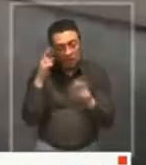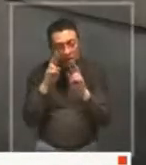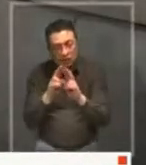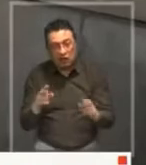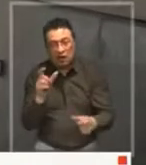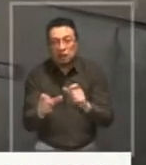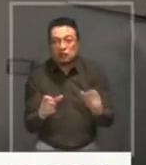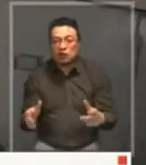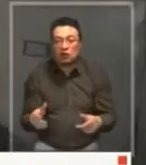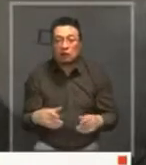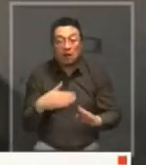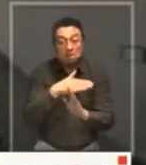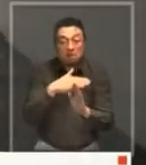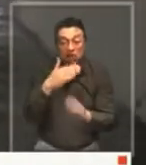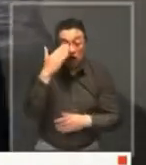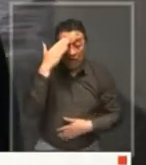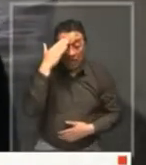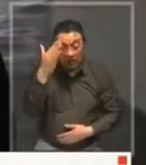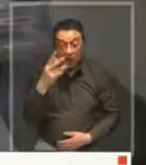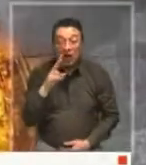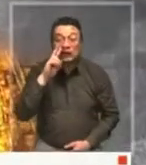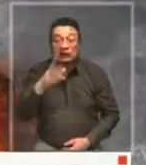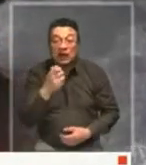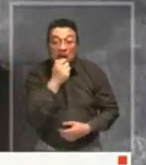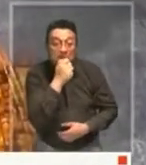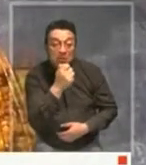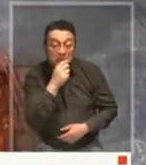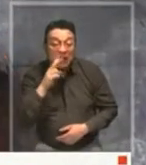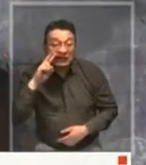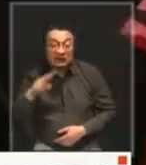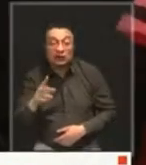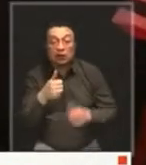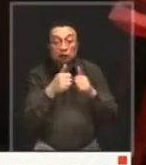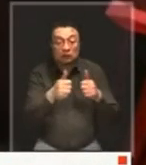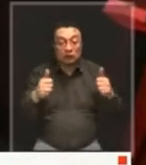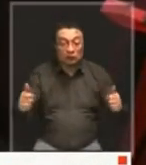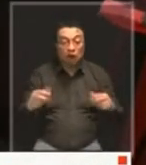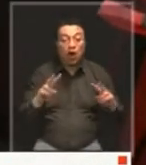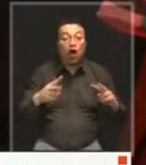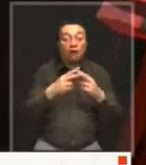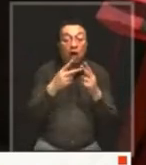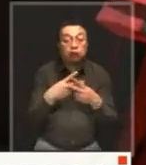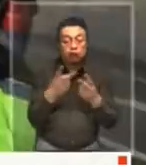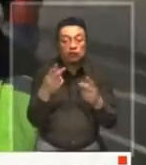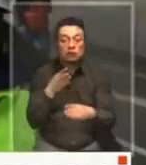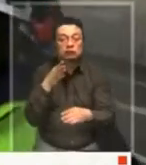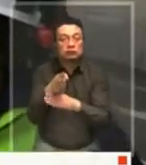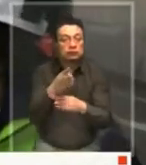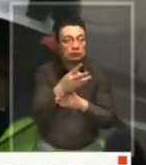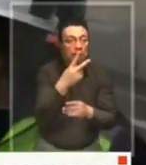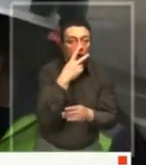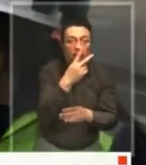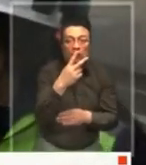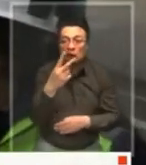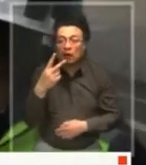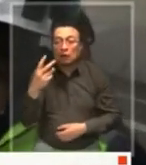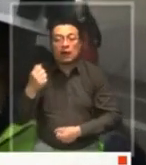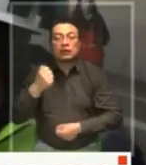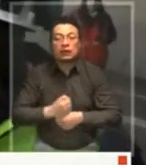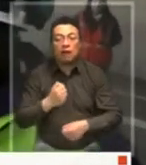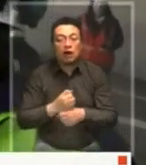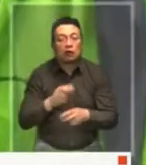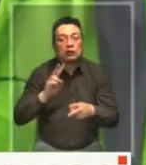gente. A mediodía y sin prensa, las autoridades del Ministerio de Obras Públicas fiscalizaron la salida cerrada y los trabajos